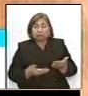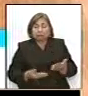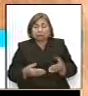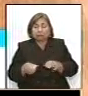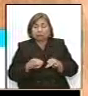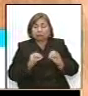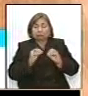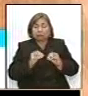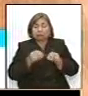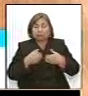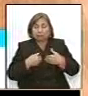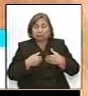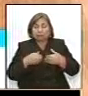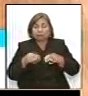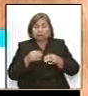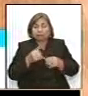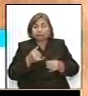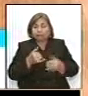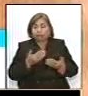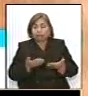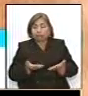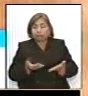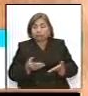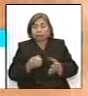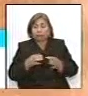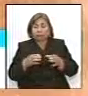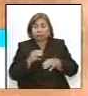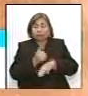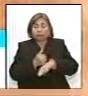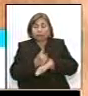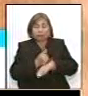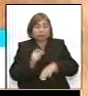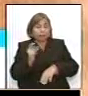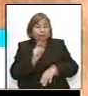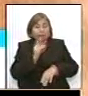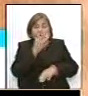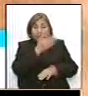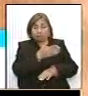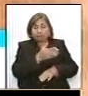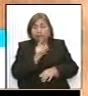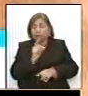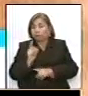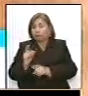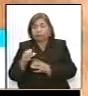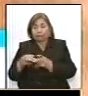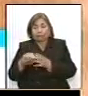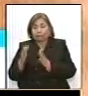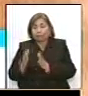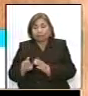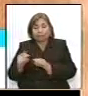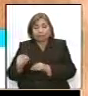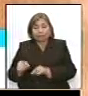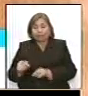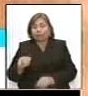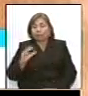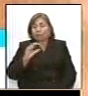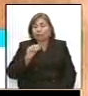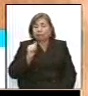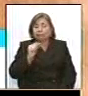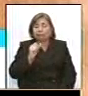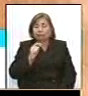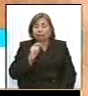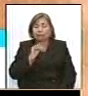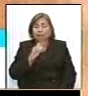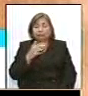que se trató de un acto imputable al asesor y no al congresista. En la sesión del 8 de abril de este año, el congresista del Castillo expuso respecto a la